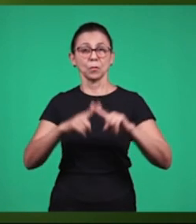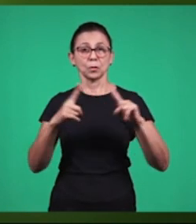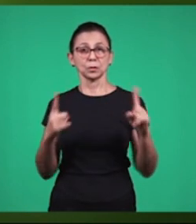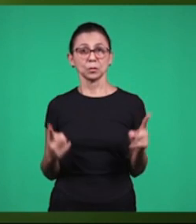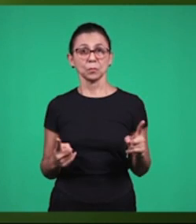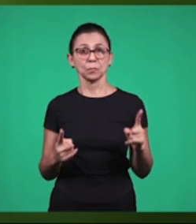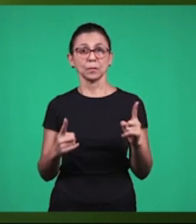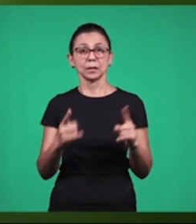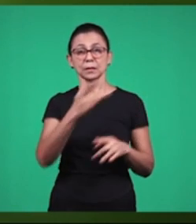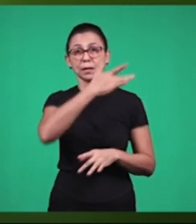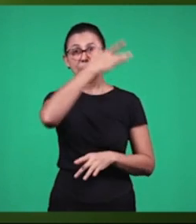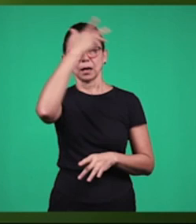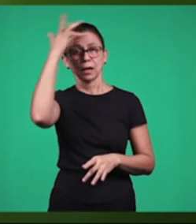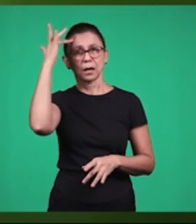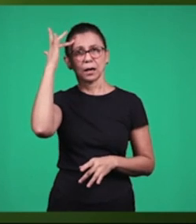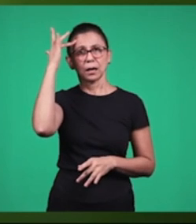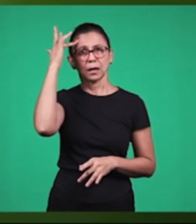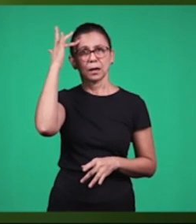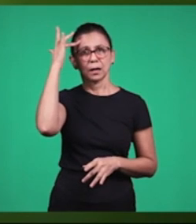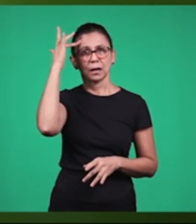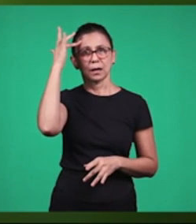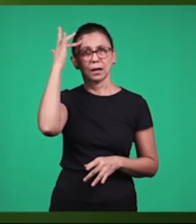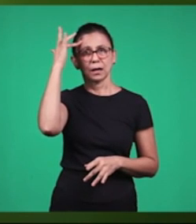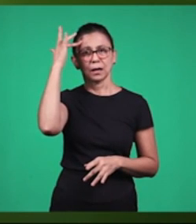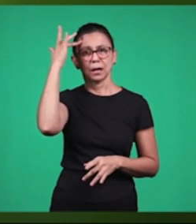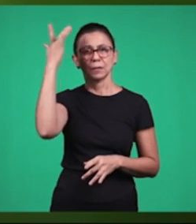es imposible.